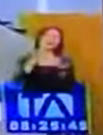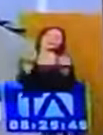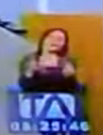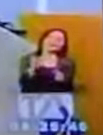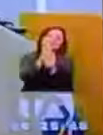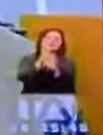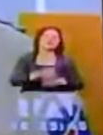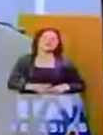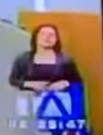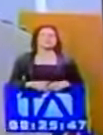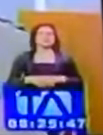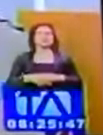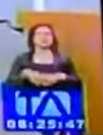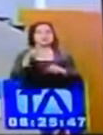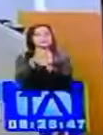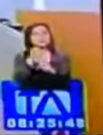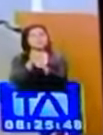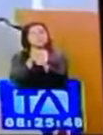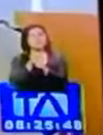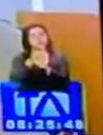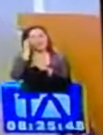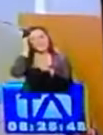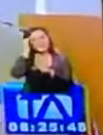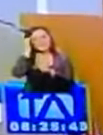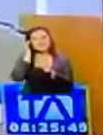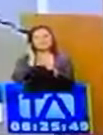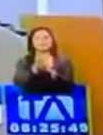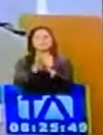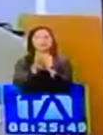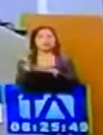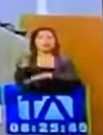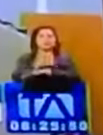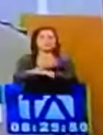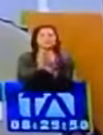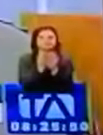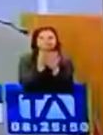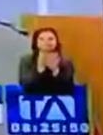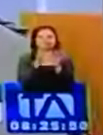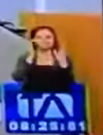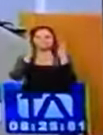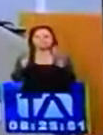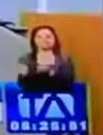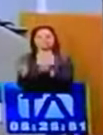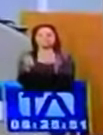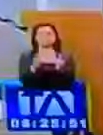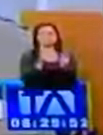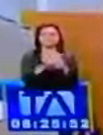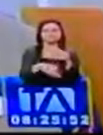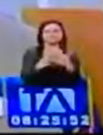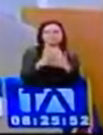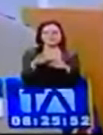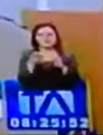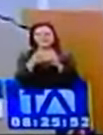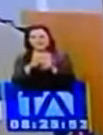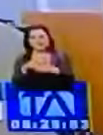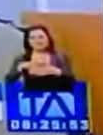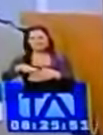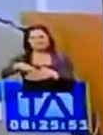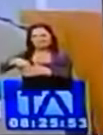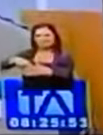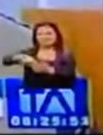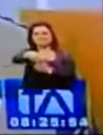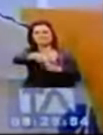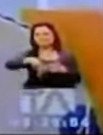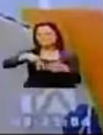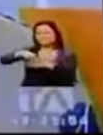Y bueno, también se trabaja mucho el tema mental. Creo que el prepararse mentalmente para sobreponerse a todas las adversidades que nos va a